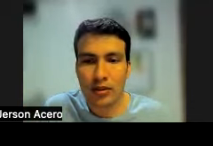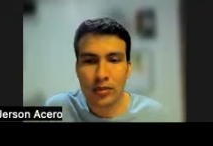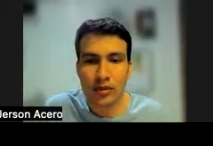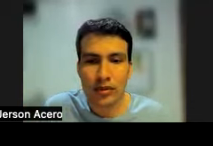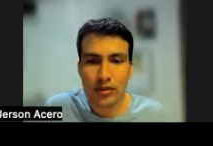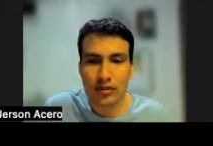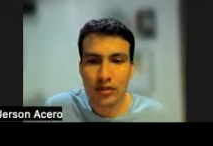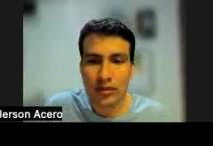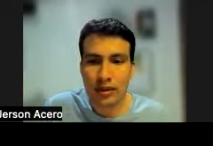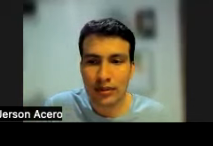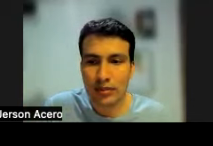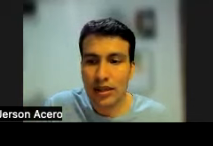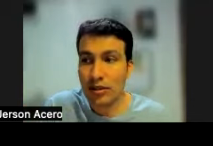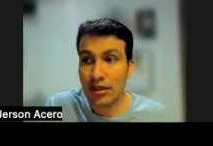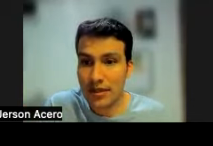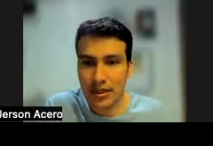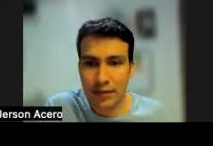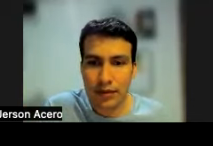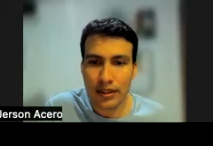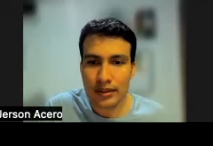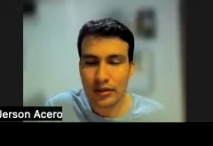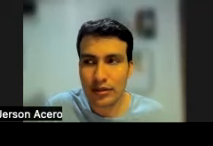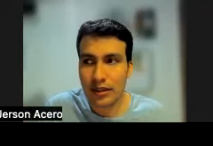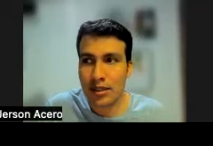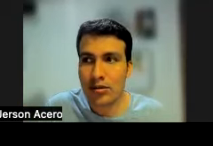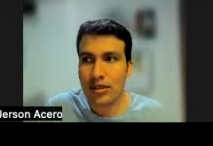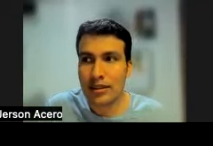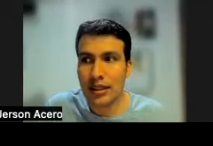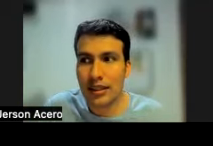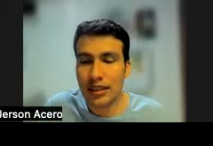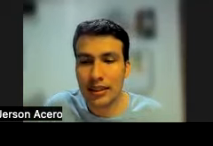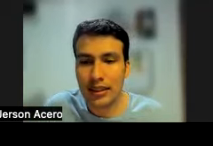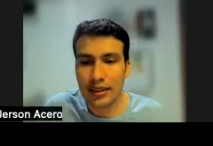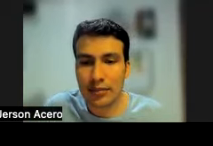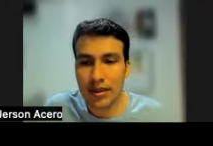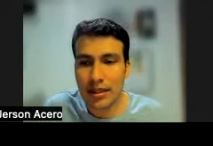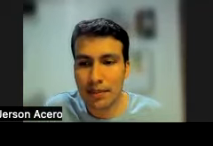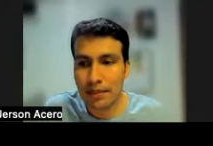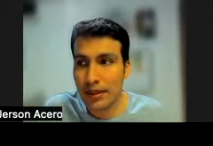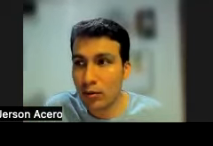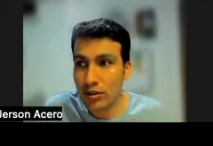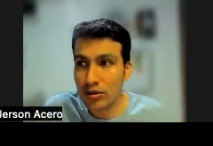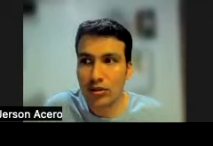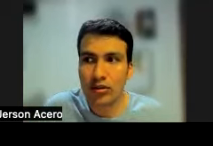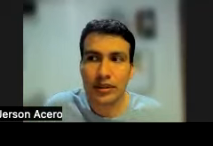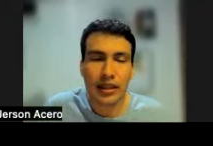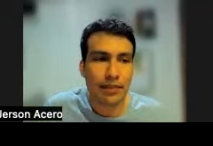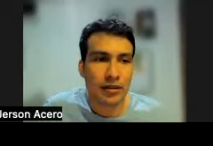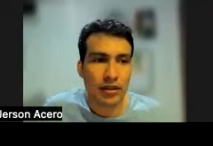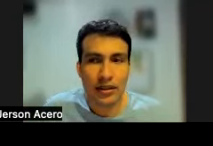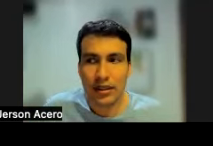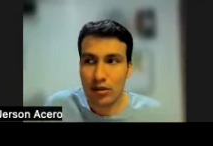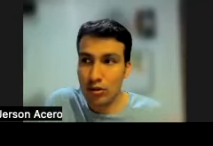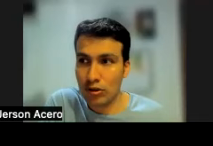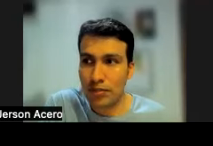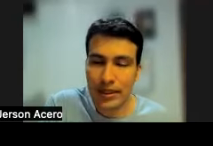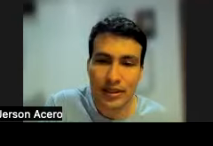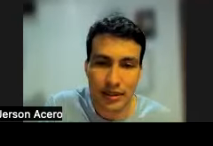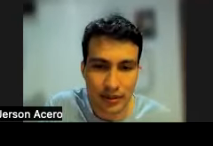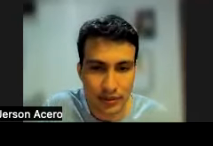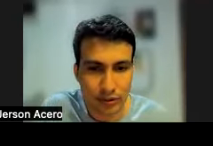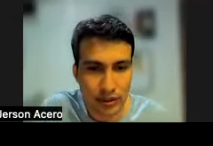COVID como algo que viene de afuera. Entonces eso de entrada expresa prejuicios, ¿no?, contra las personas de